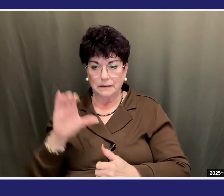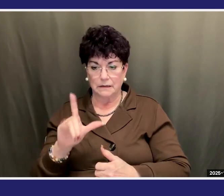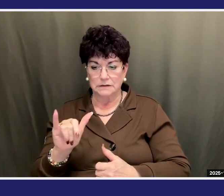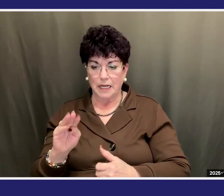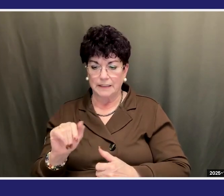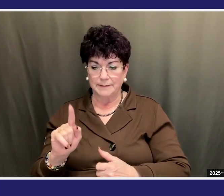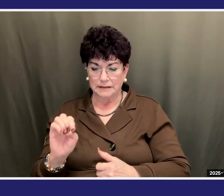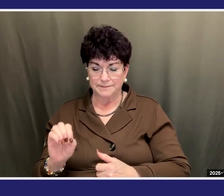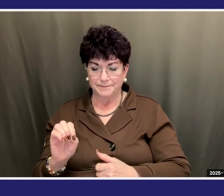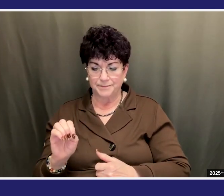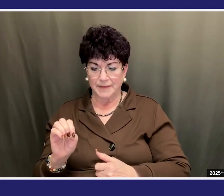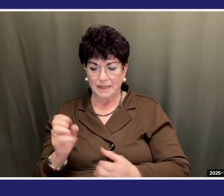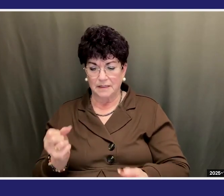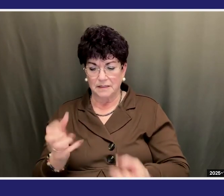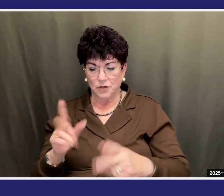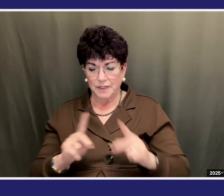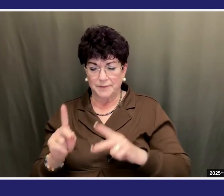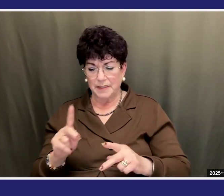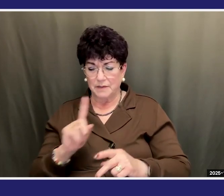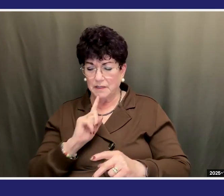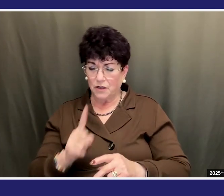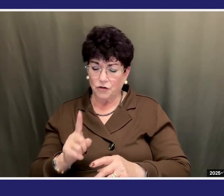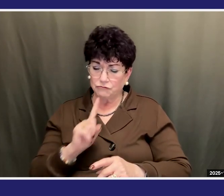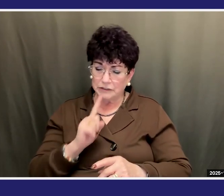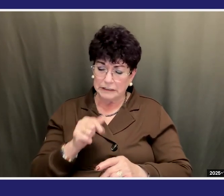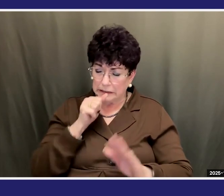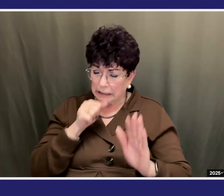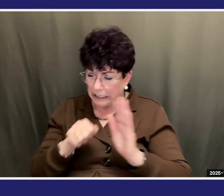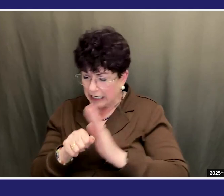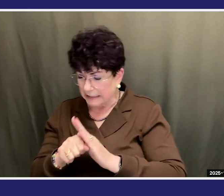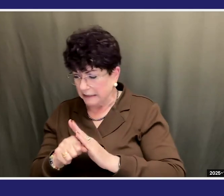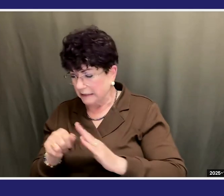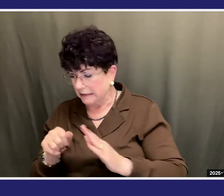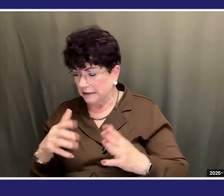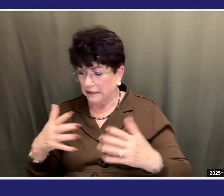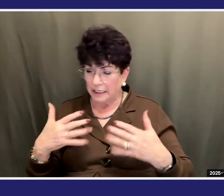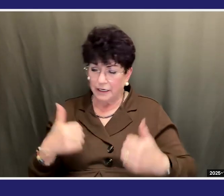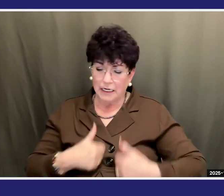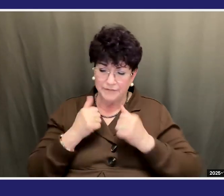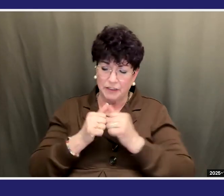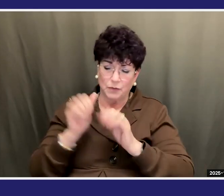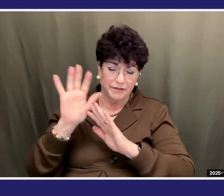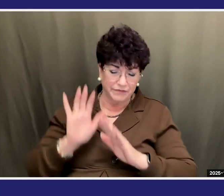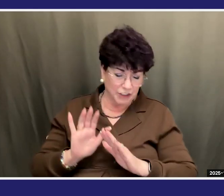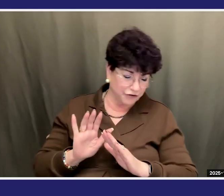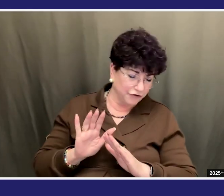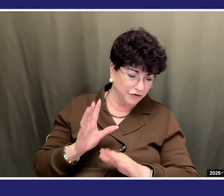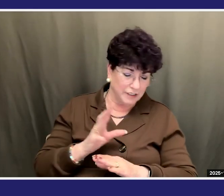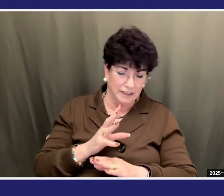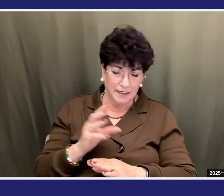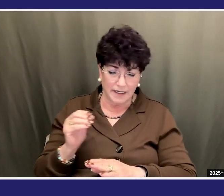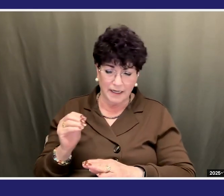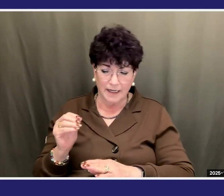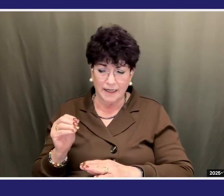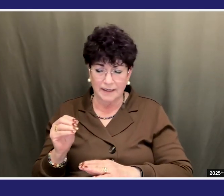vulnerables ahorita que se están escondiendo, viven con miedo y todos merecemos poder vivir en paz. Y esto incluye a